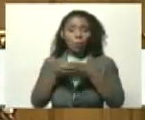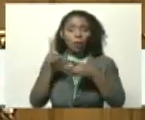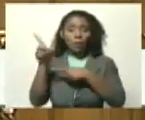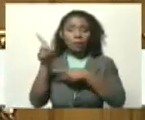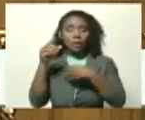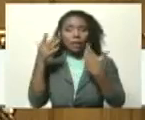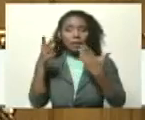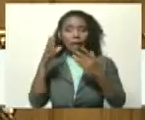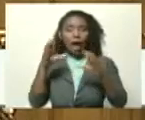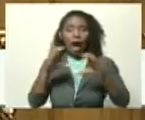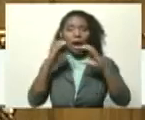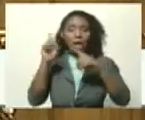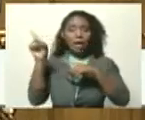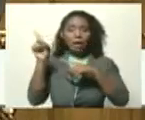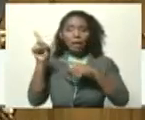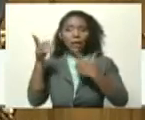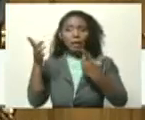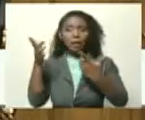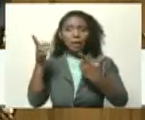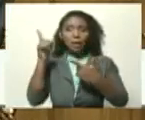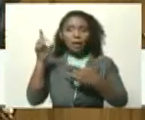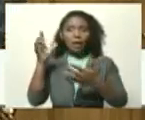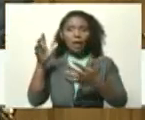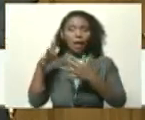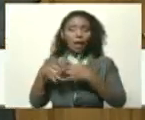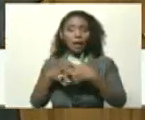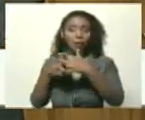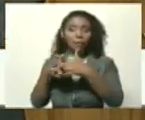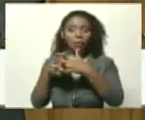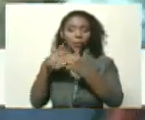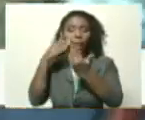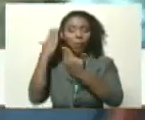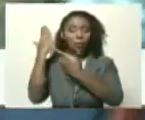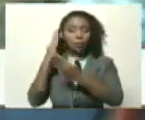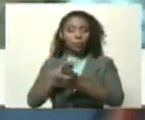de Fort Lauderdale, en el estado de Florida,